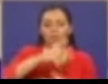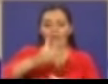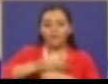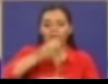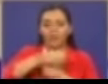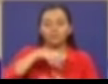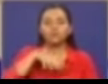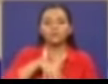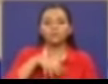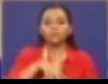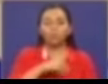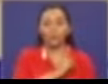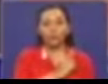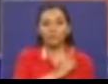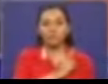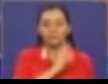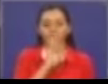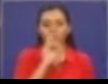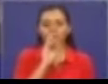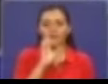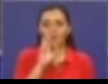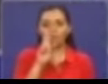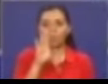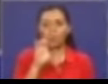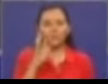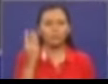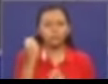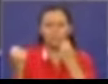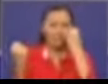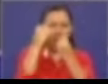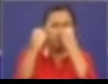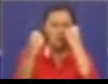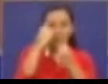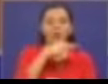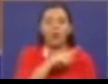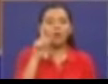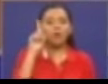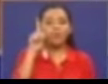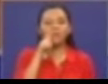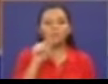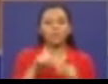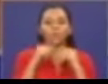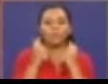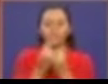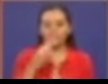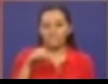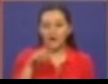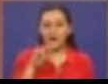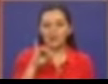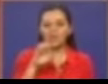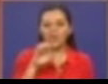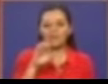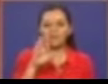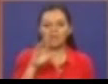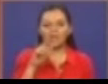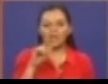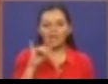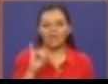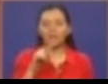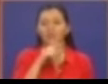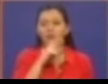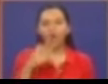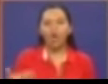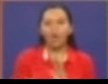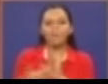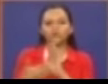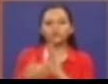de Estudiantes Universitarios, varios de los agredidos serían militantes del movimiento Carlos Mariátegui, que son